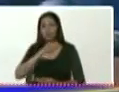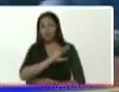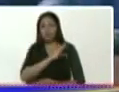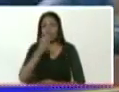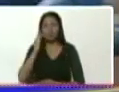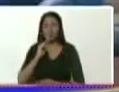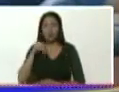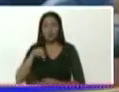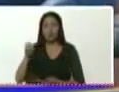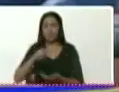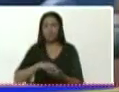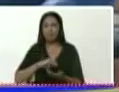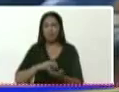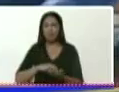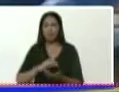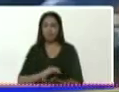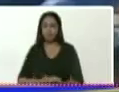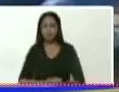bolivariana Miranda.